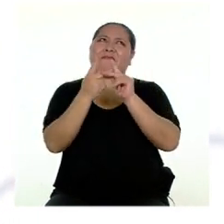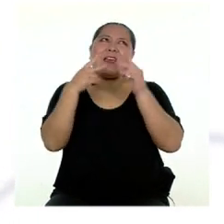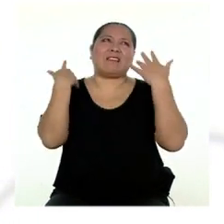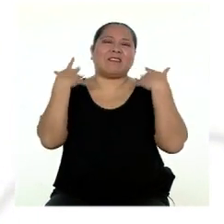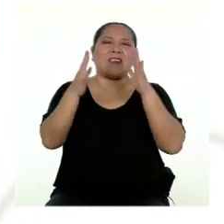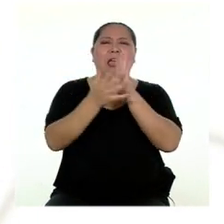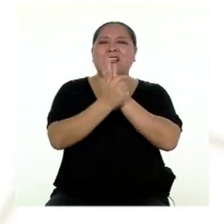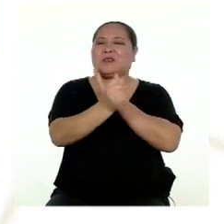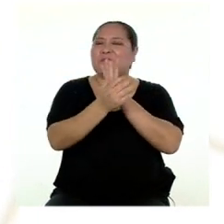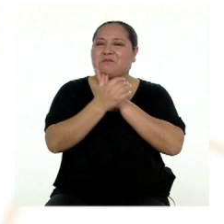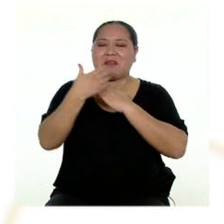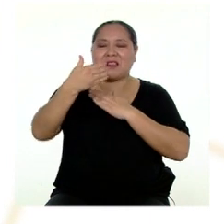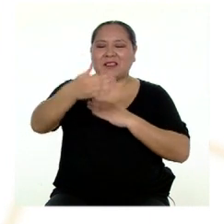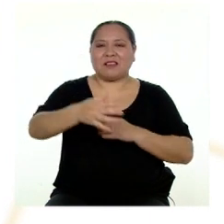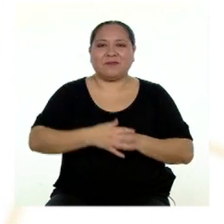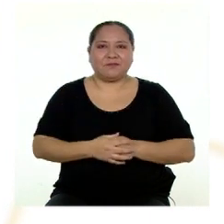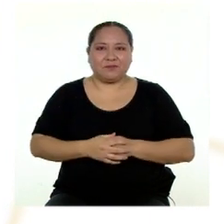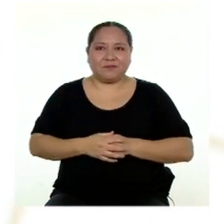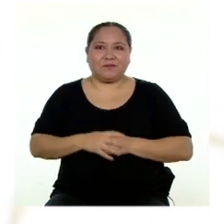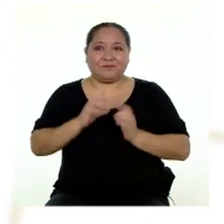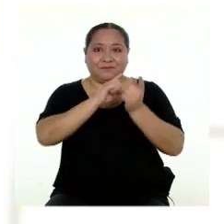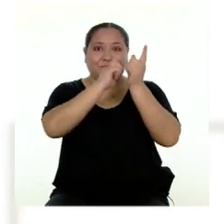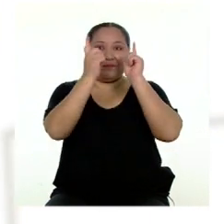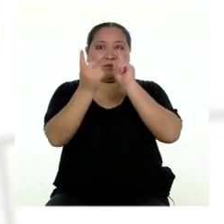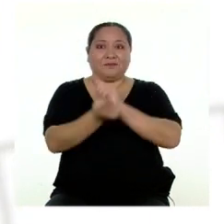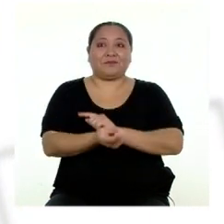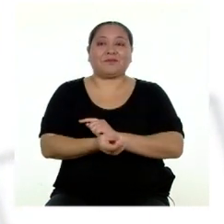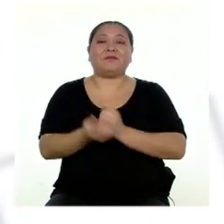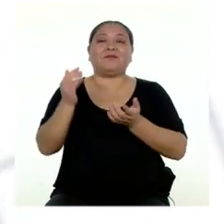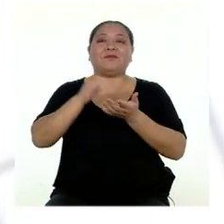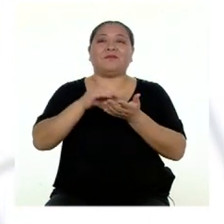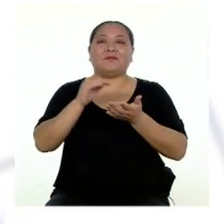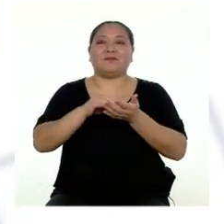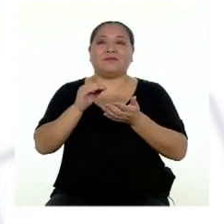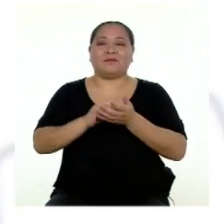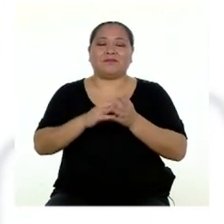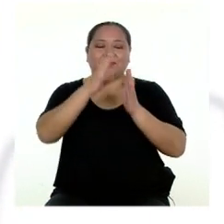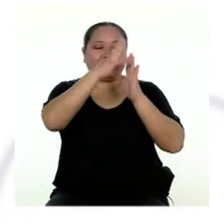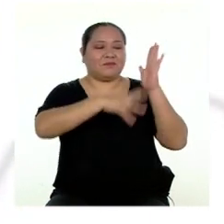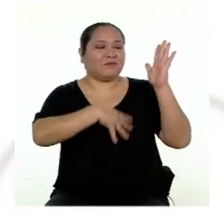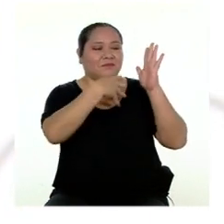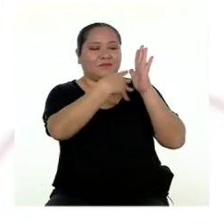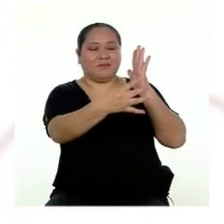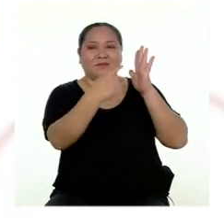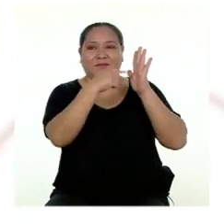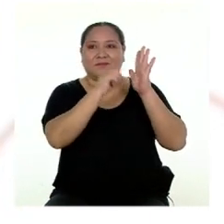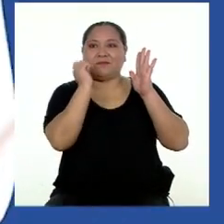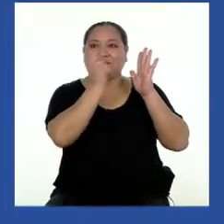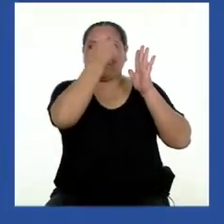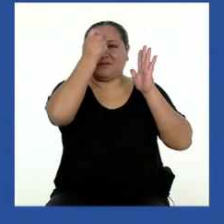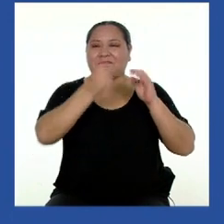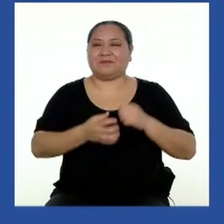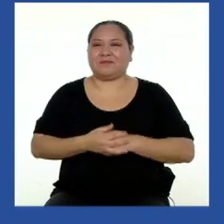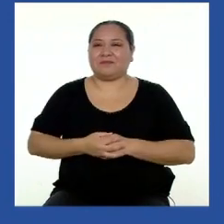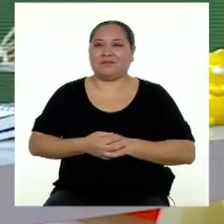tiempo. ¿Qué te parece cambiar un poco las cosas y volver a los cuadrados mágicos?